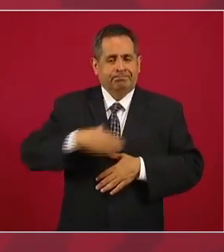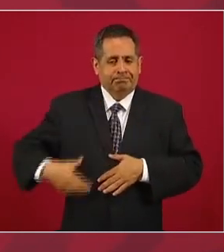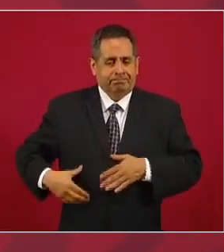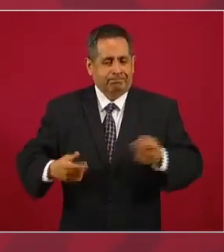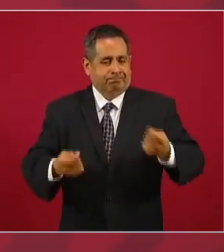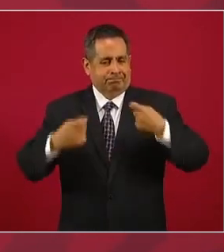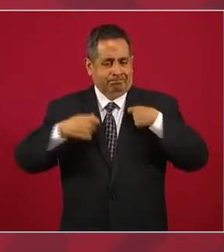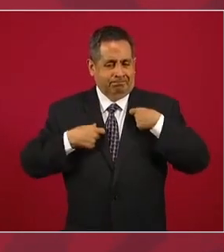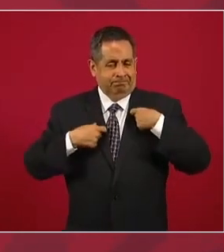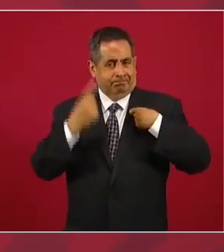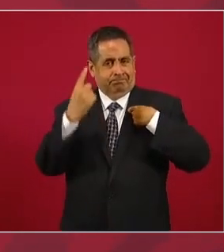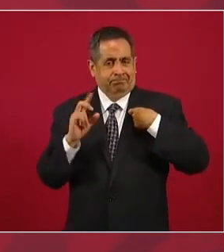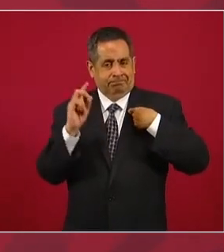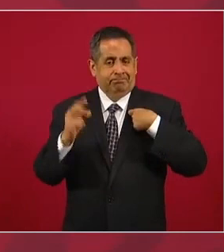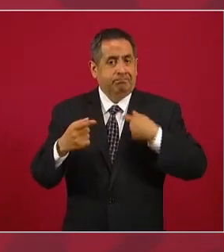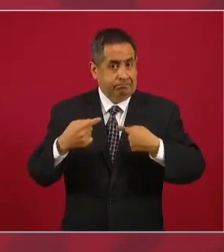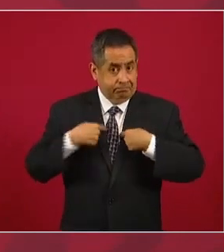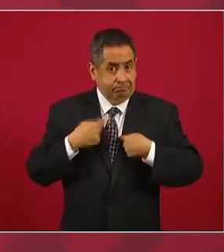del día 1 de diciembre.